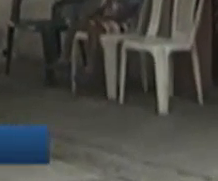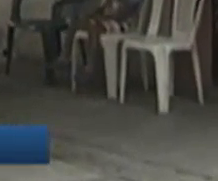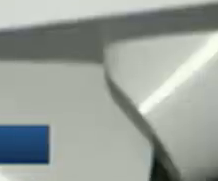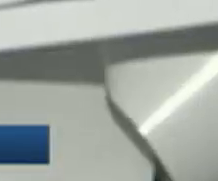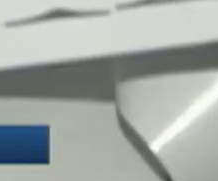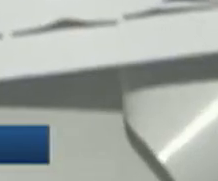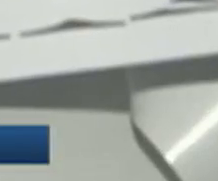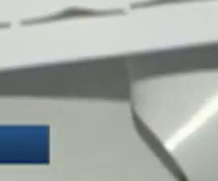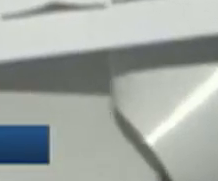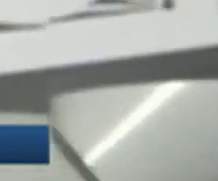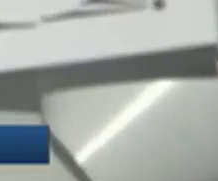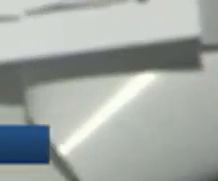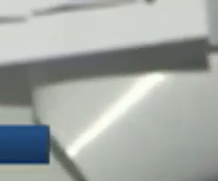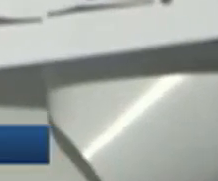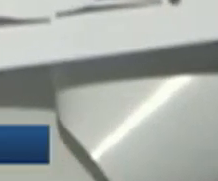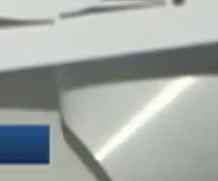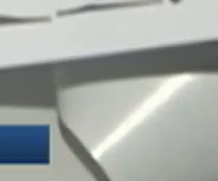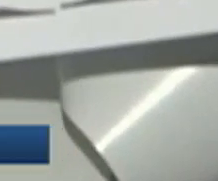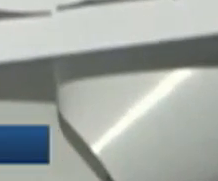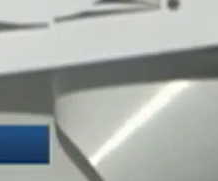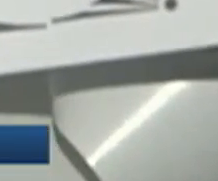suicidio.